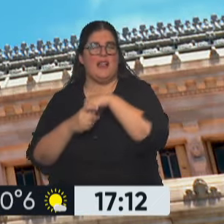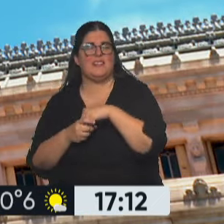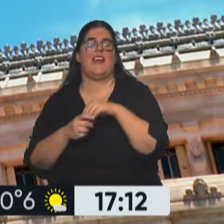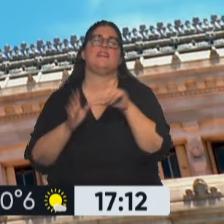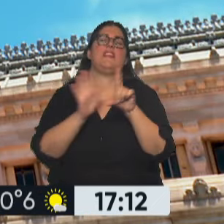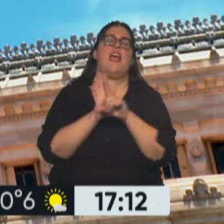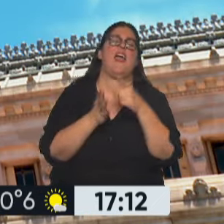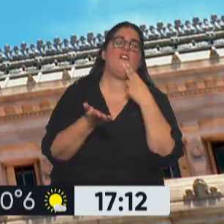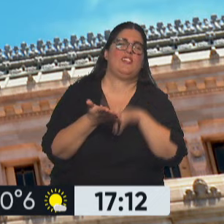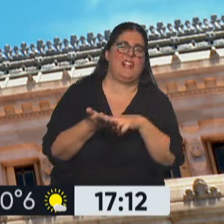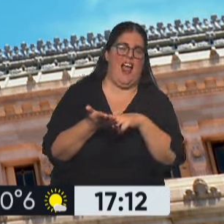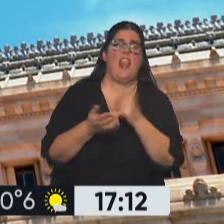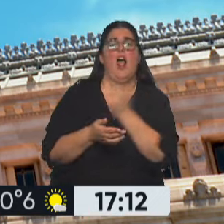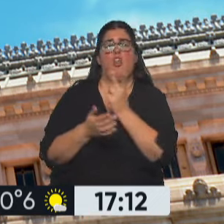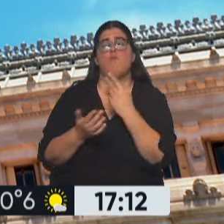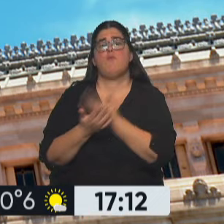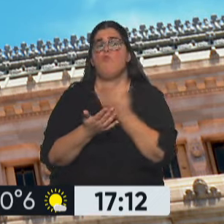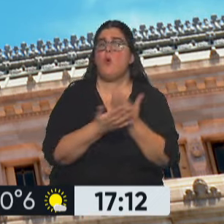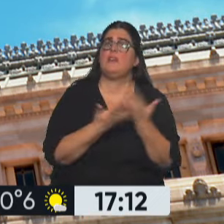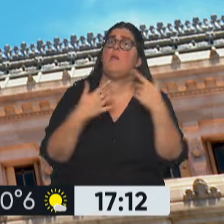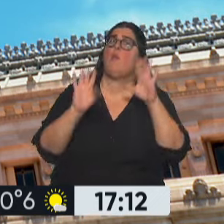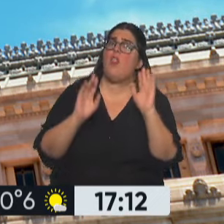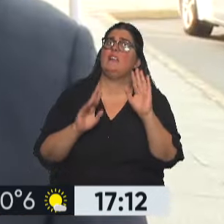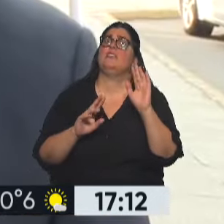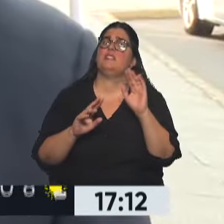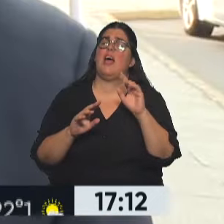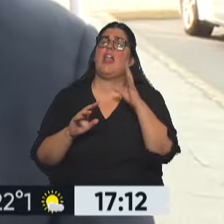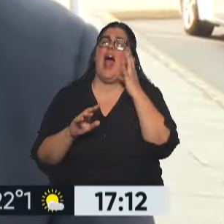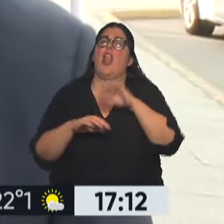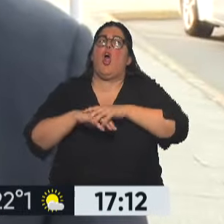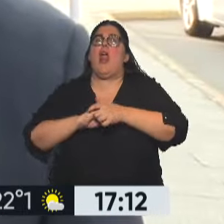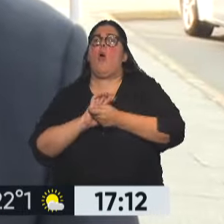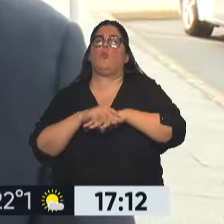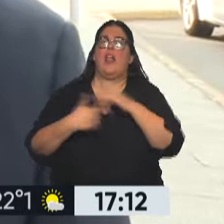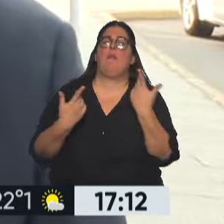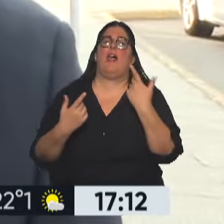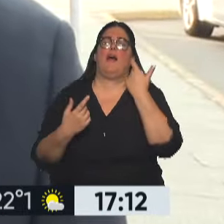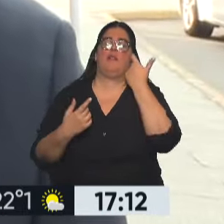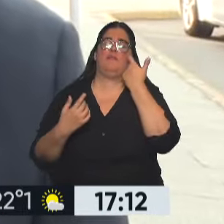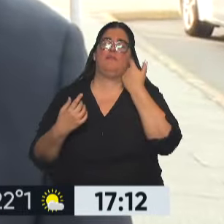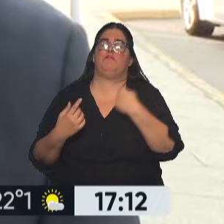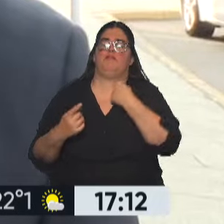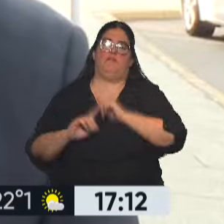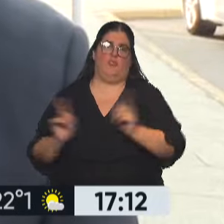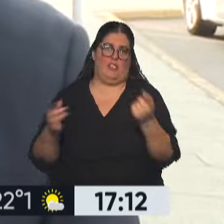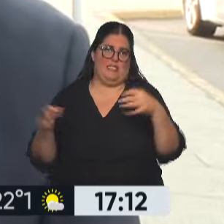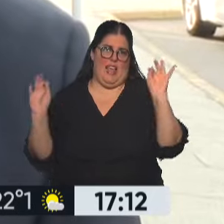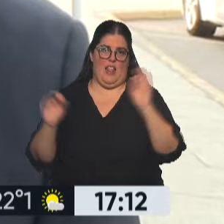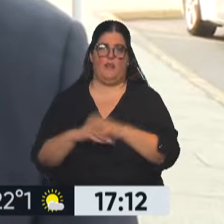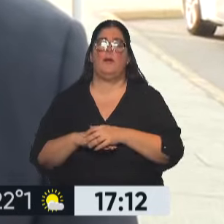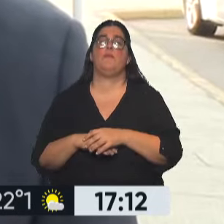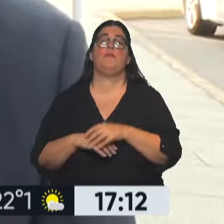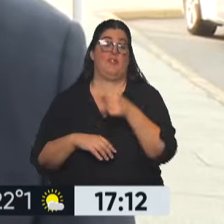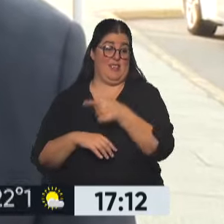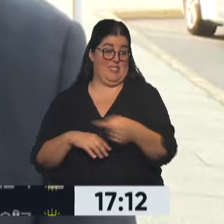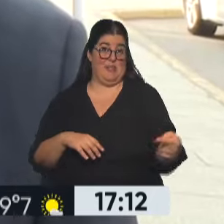pueden ser alternativas válidas para neutralizar un daño mayor. Llegamos organizados, hemos trabajado mucho en el transcurso de esta semana